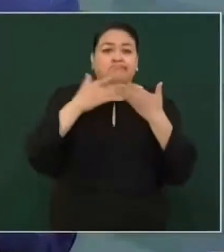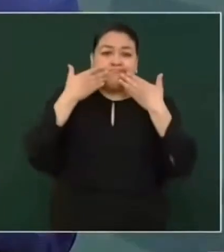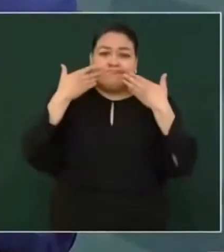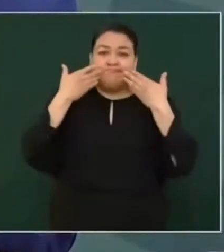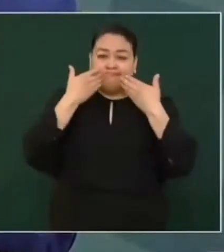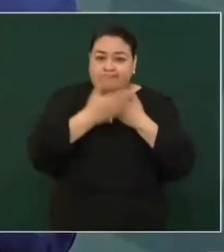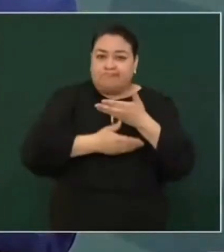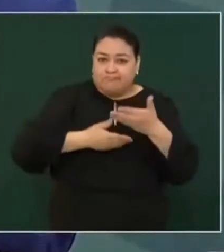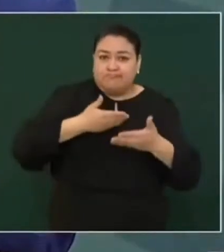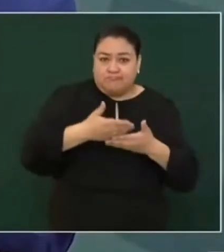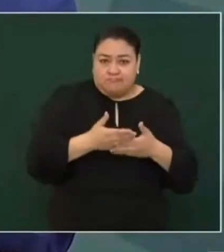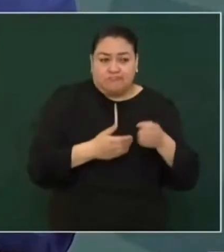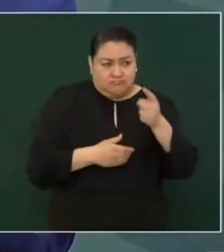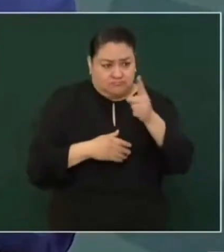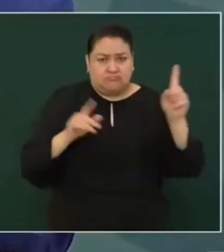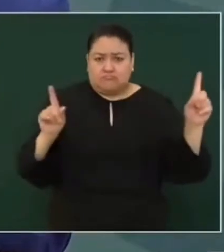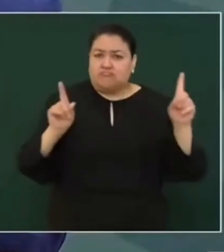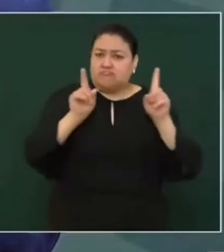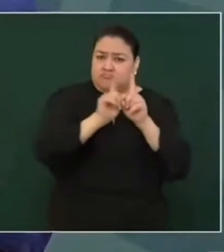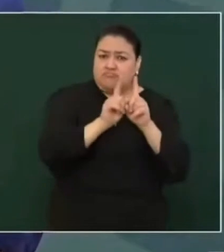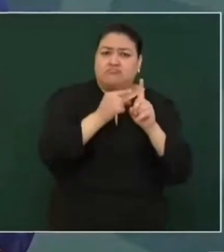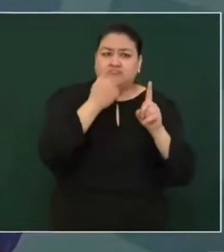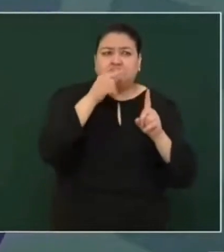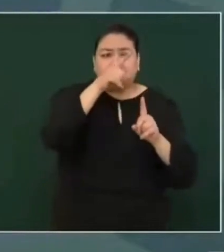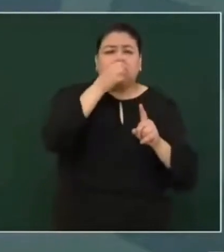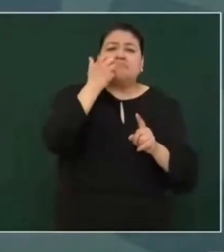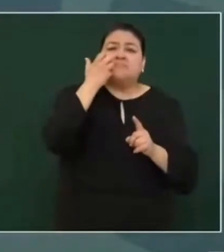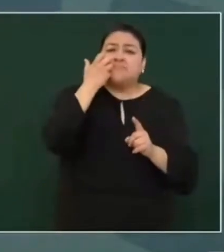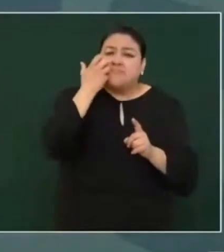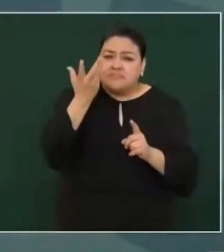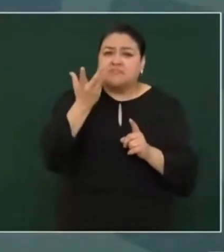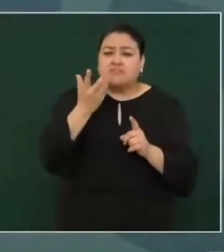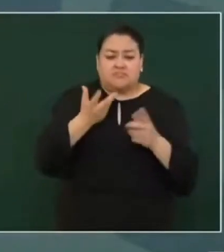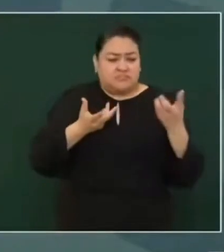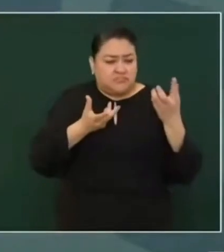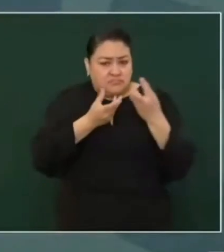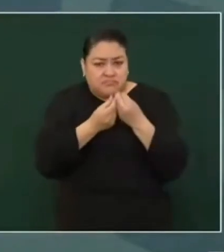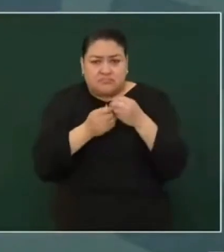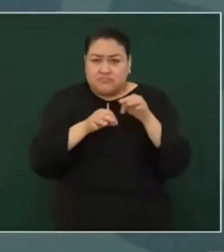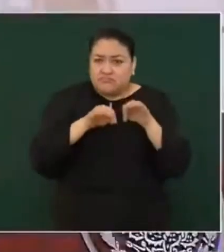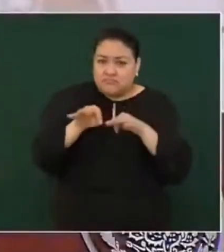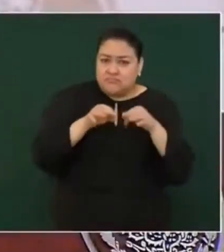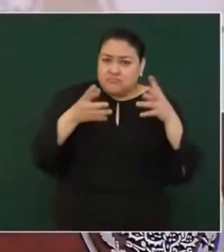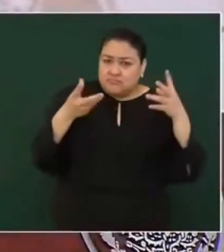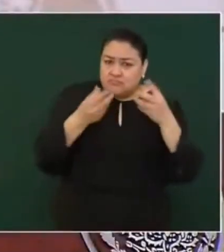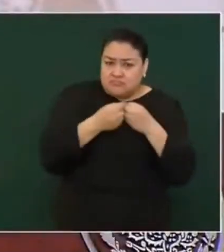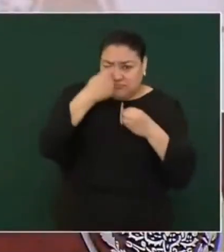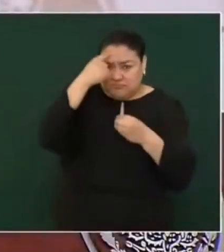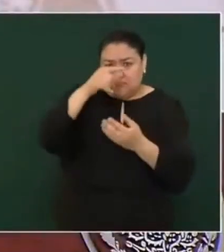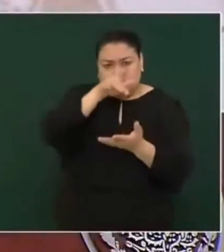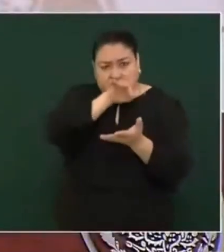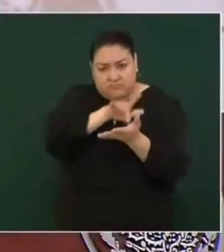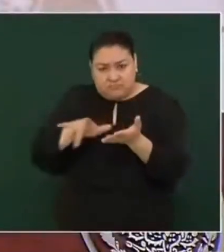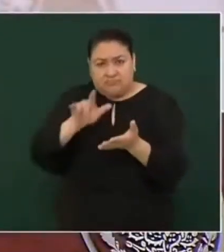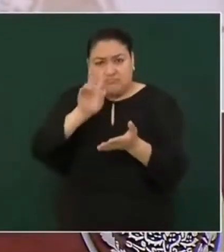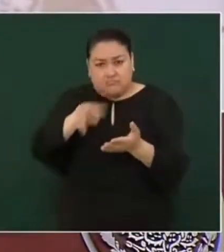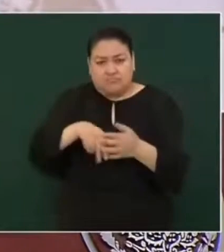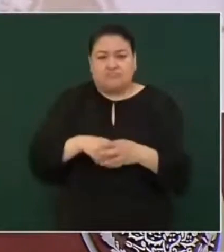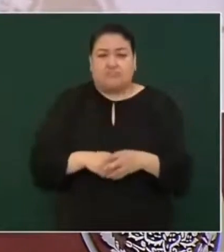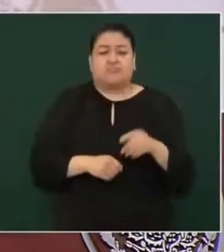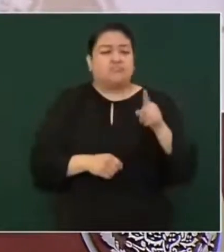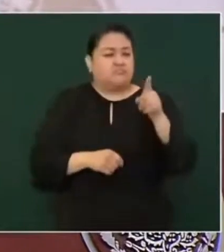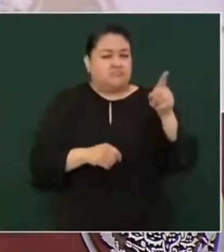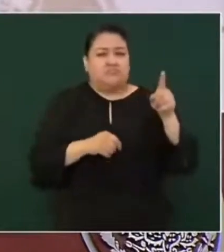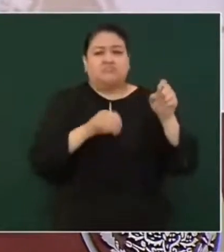Él tiene mucha voluntad de trabajar este tema y sus asesores